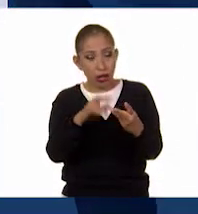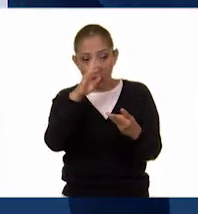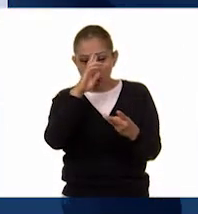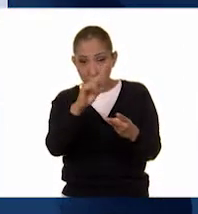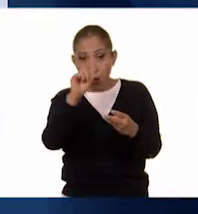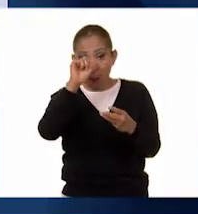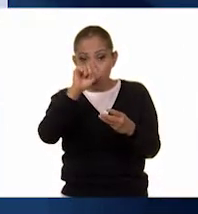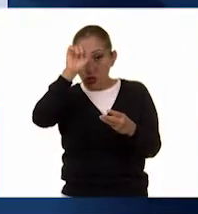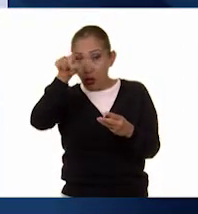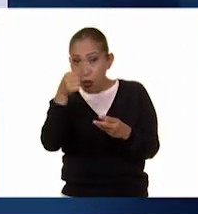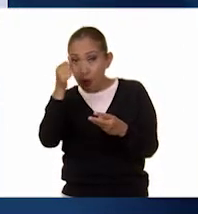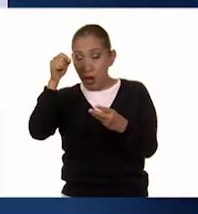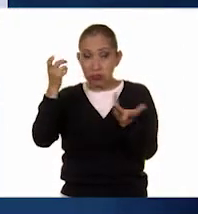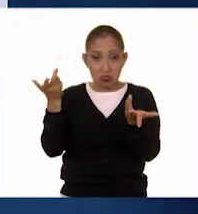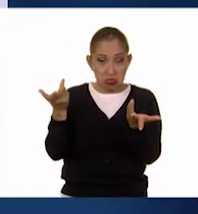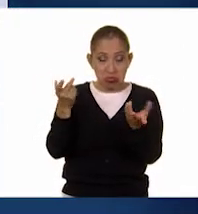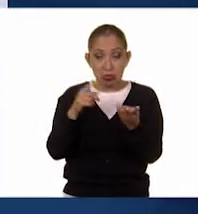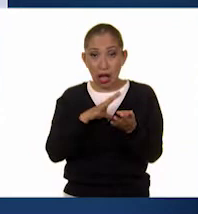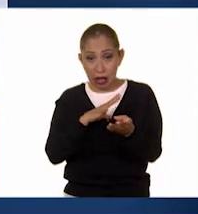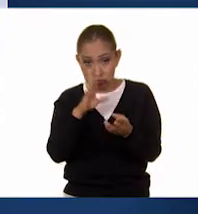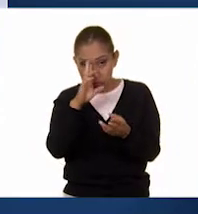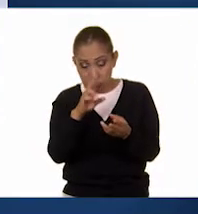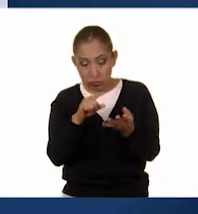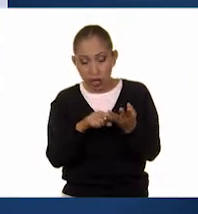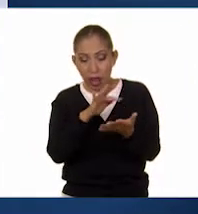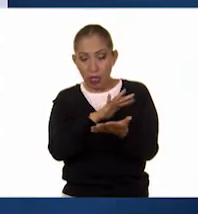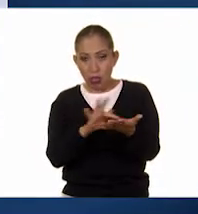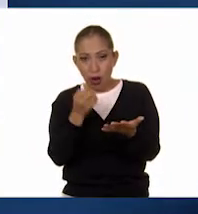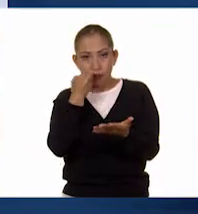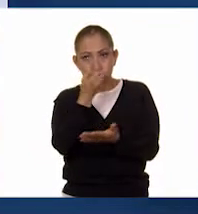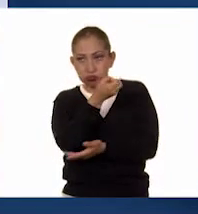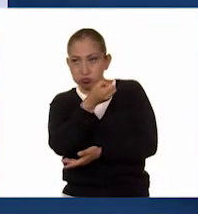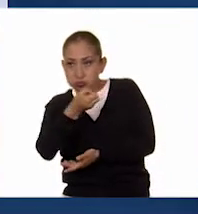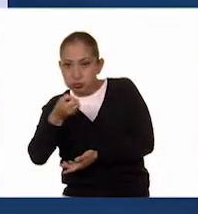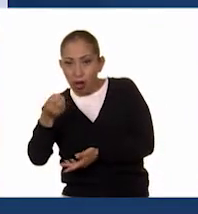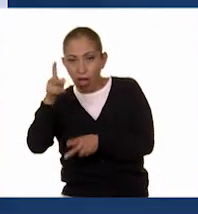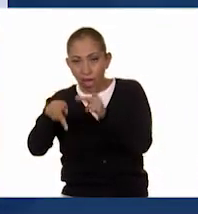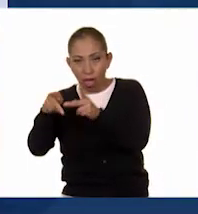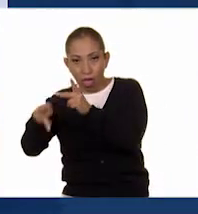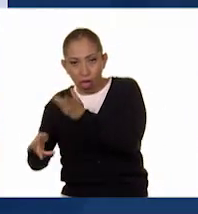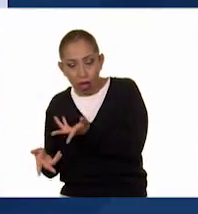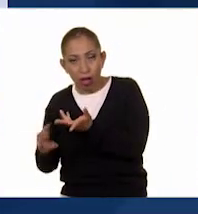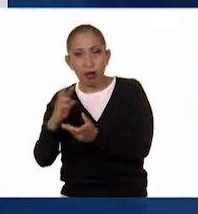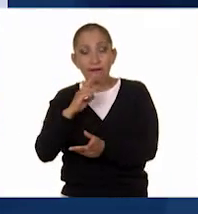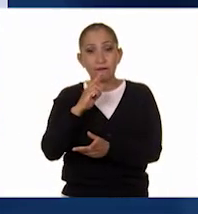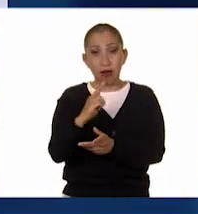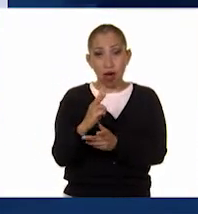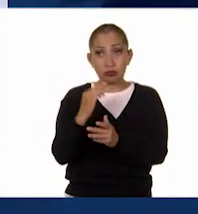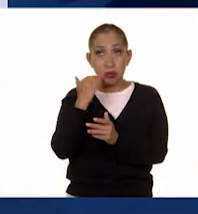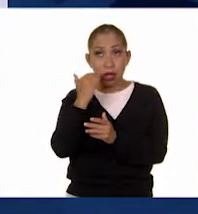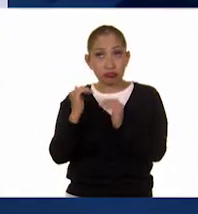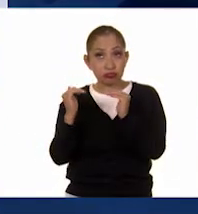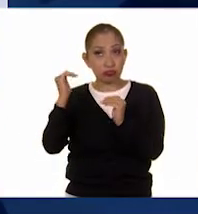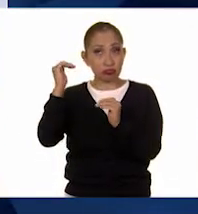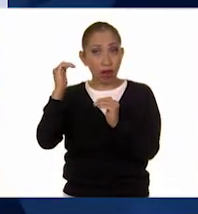la puntuación? ¿La lectura resultó fluida? ¿El volumen de voz fue